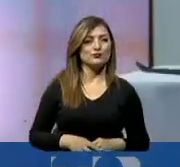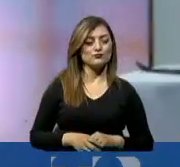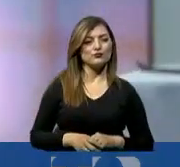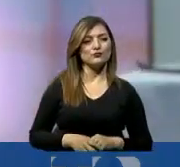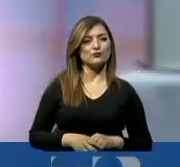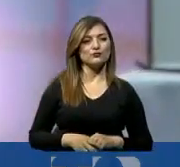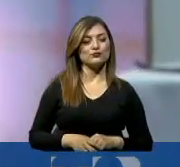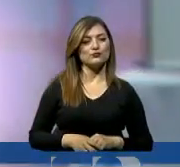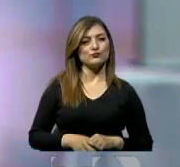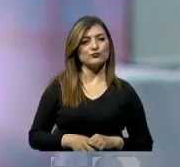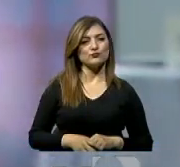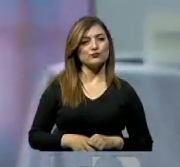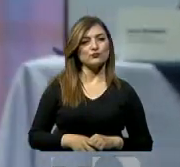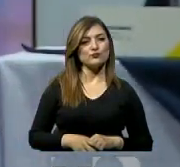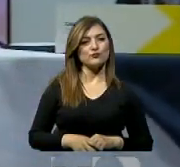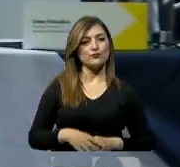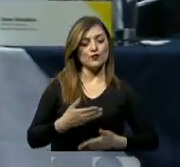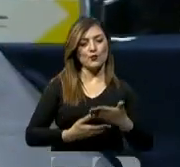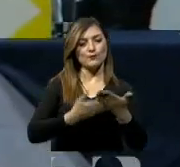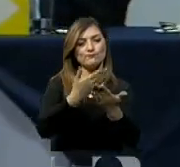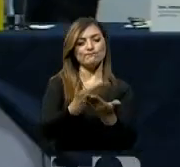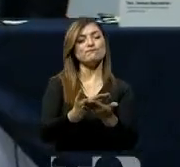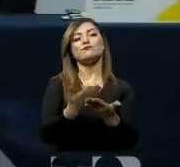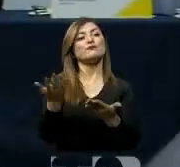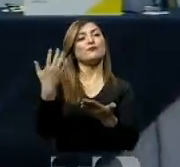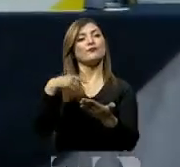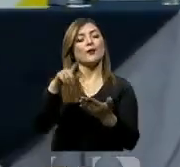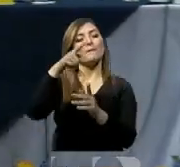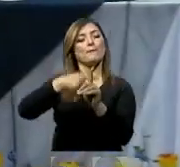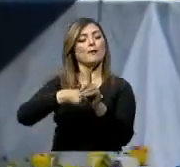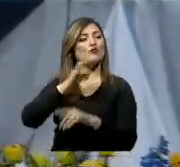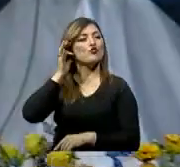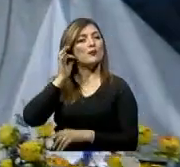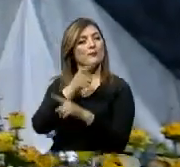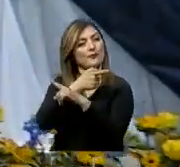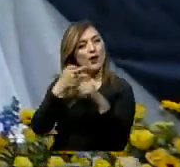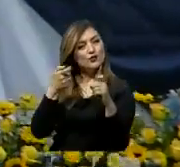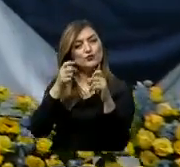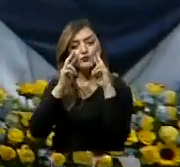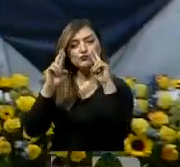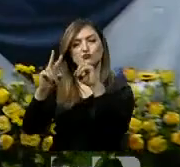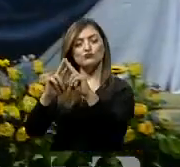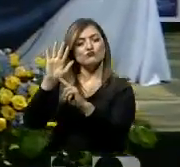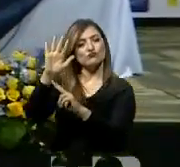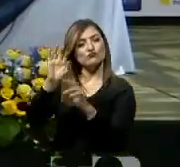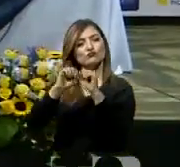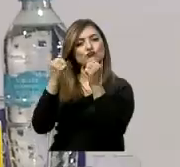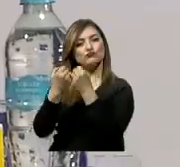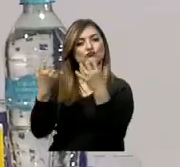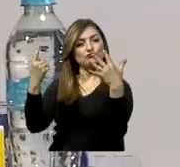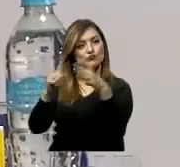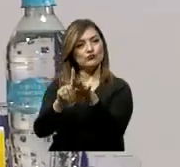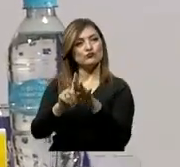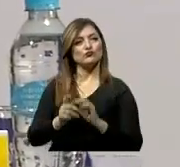La histórica emisión de este tipo de bonos en el país coincide con el mes de la mujer como una forma de reconocer su papel en la sociedad